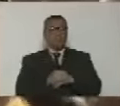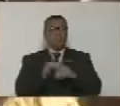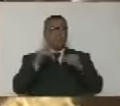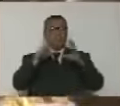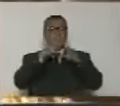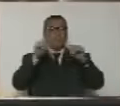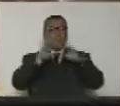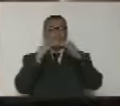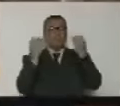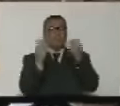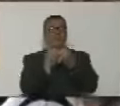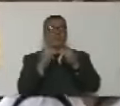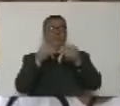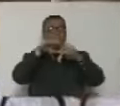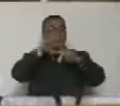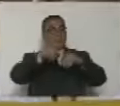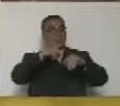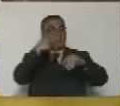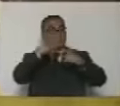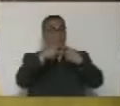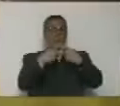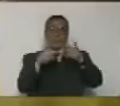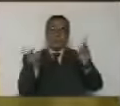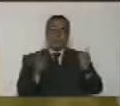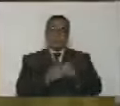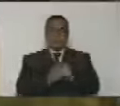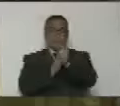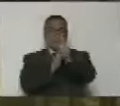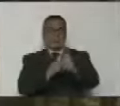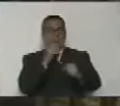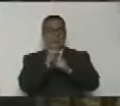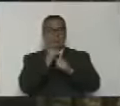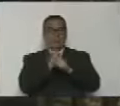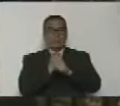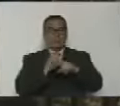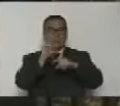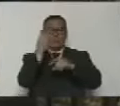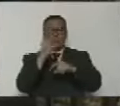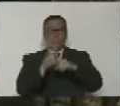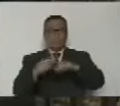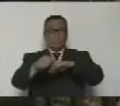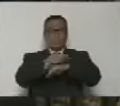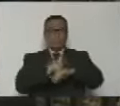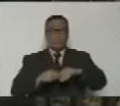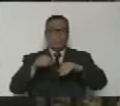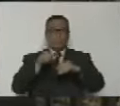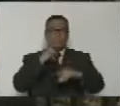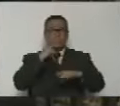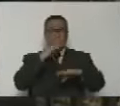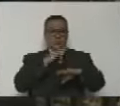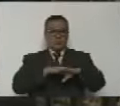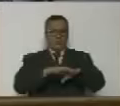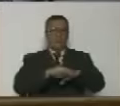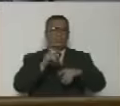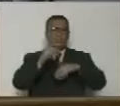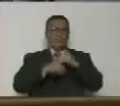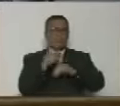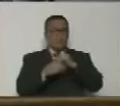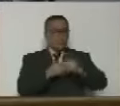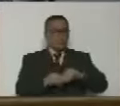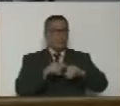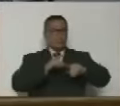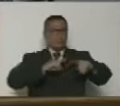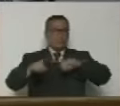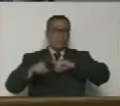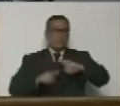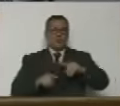Todos los órganos y entes del poder público guiarán sus actuaciones por el principio de gobernar obedeciendo, en relación con los